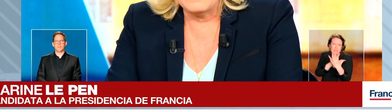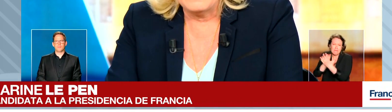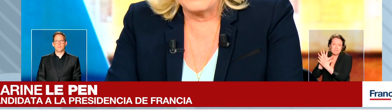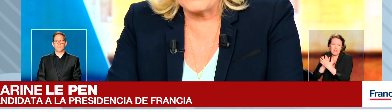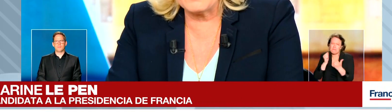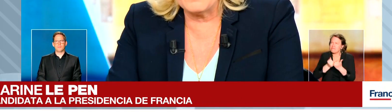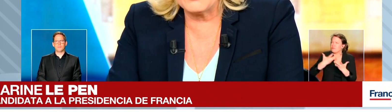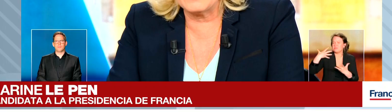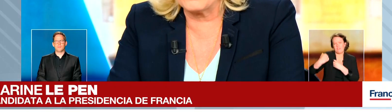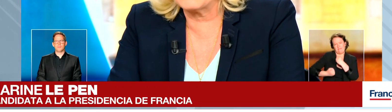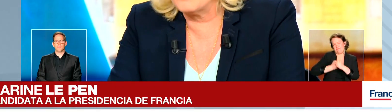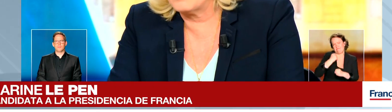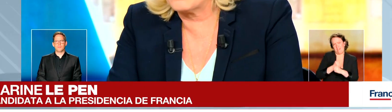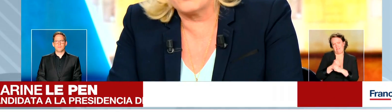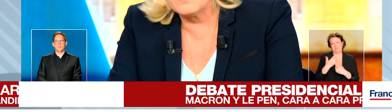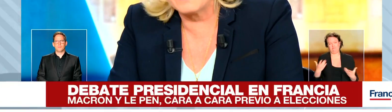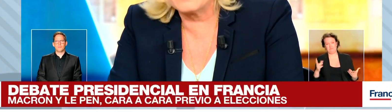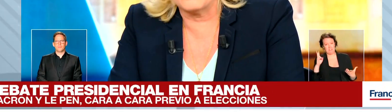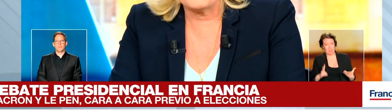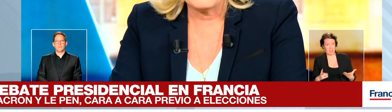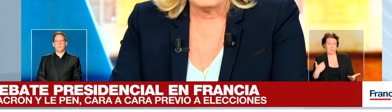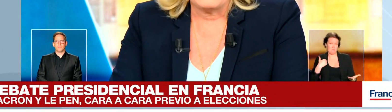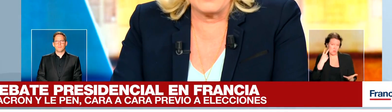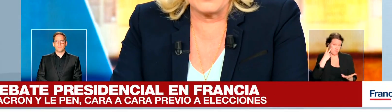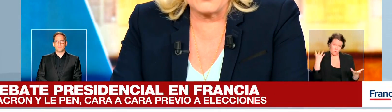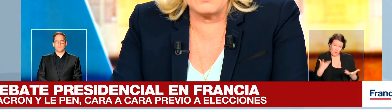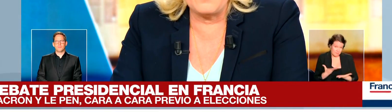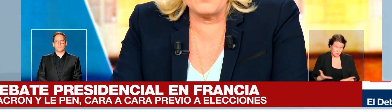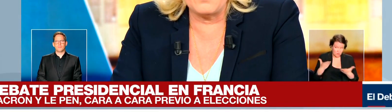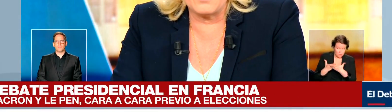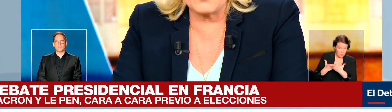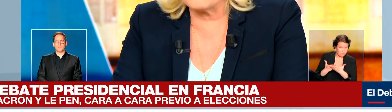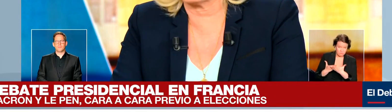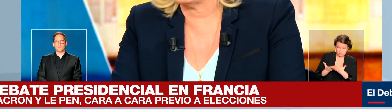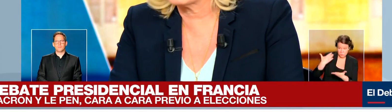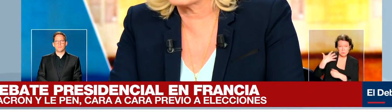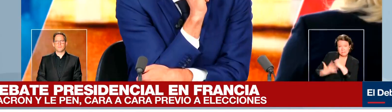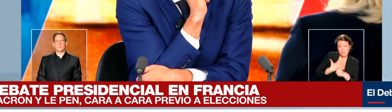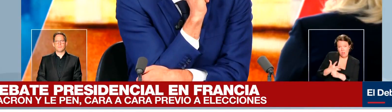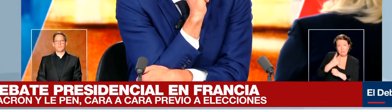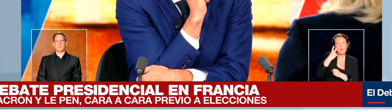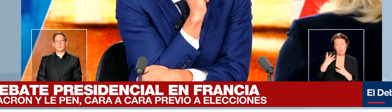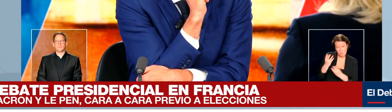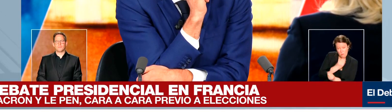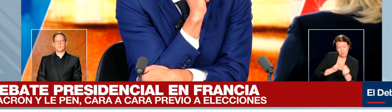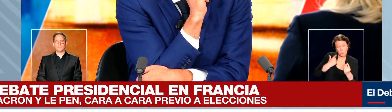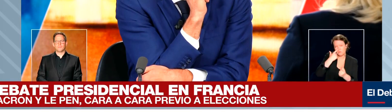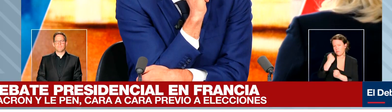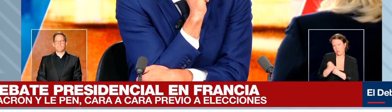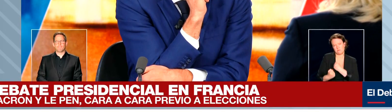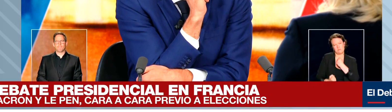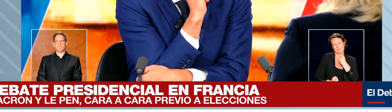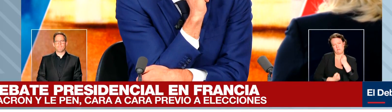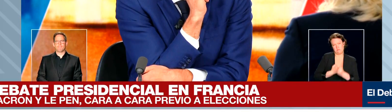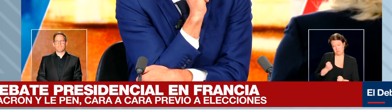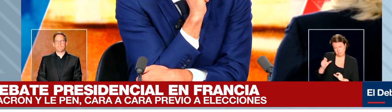he ido a su encuentro. He sido testigo también desde hace 5 años del sufrimiento